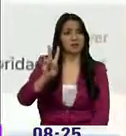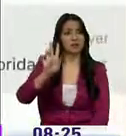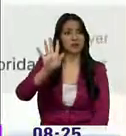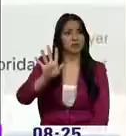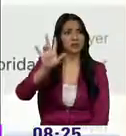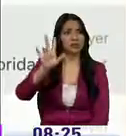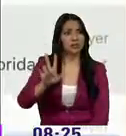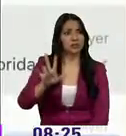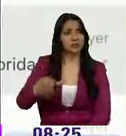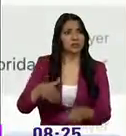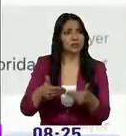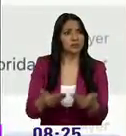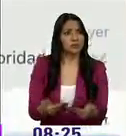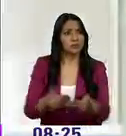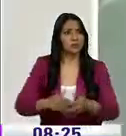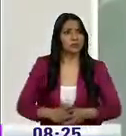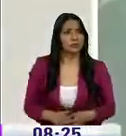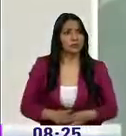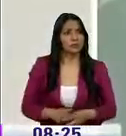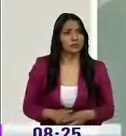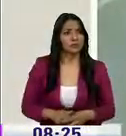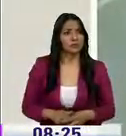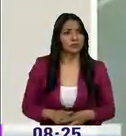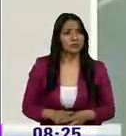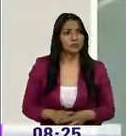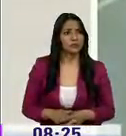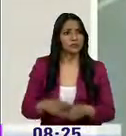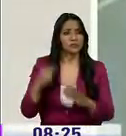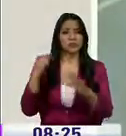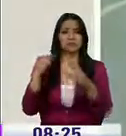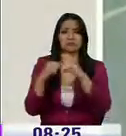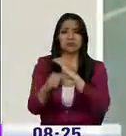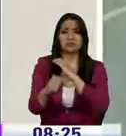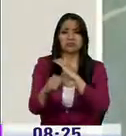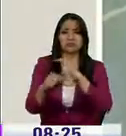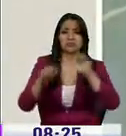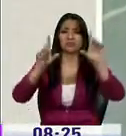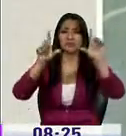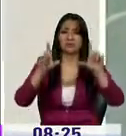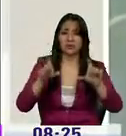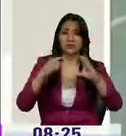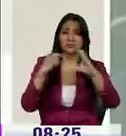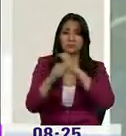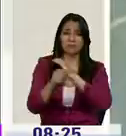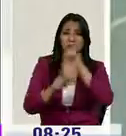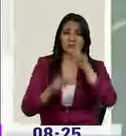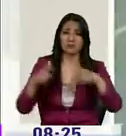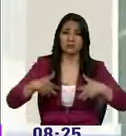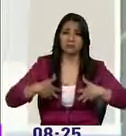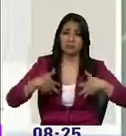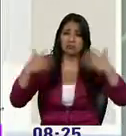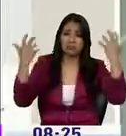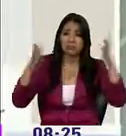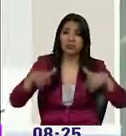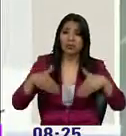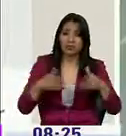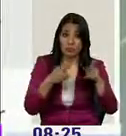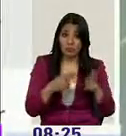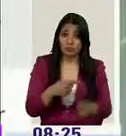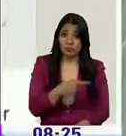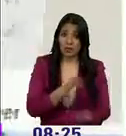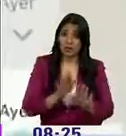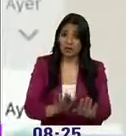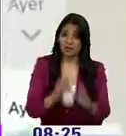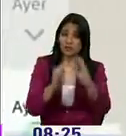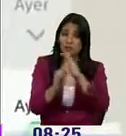GML753. Increíble esto, ¿ah? Y esto en las redes sociales ha sido condenado enérgicamente. ¿Qué clase de seres humanos